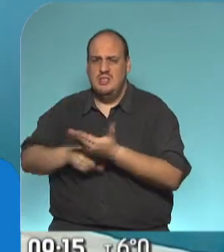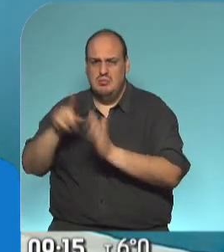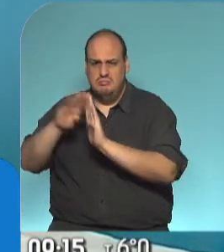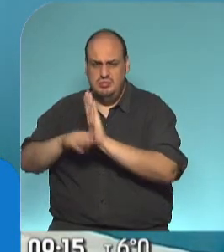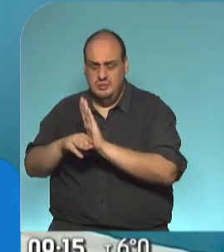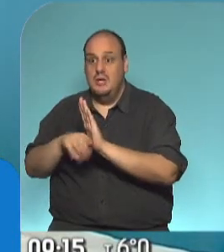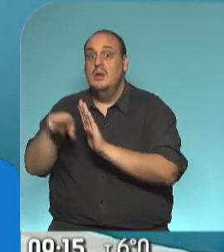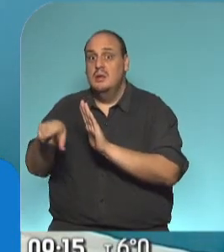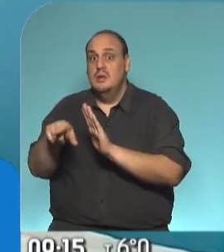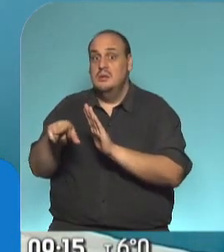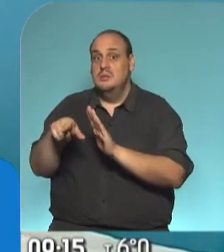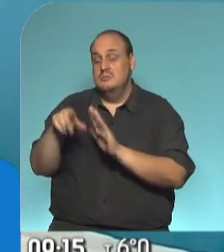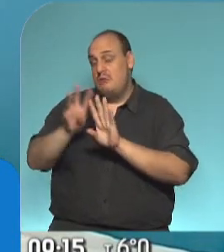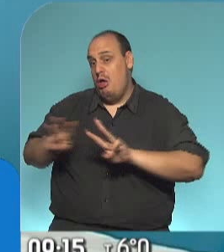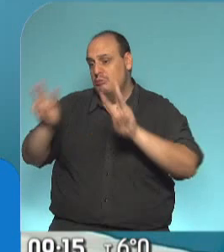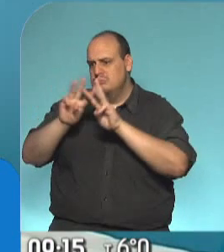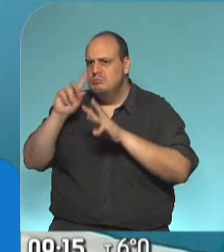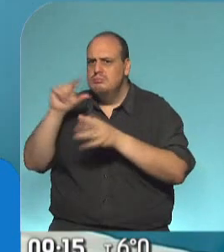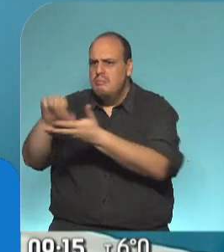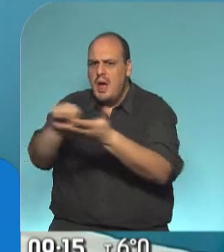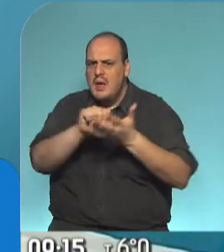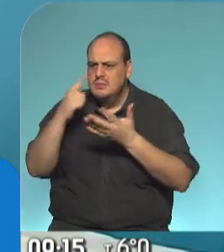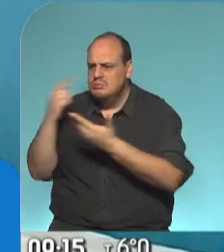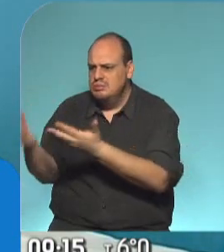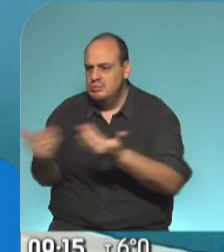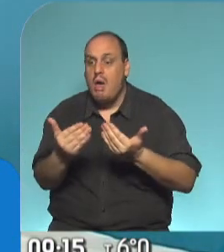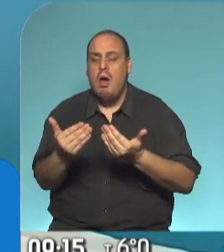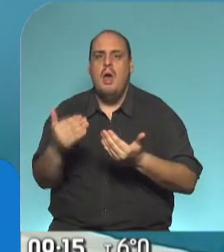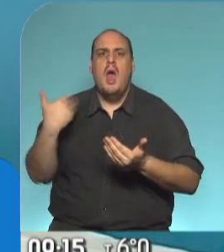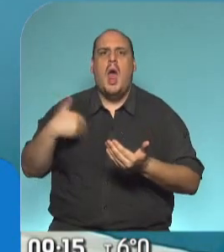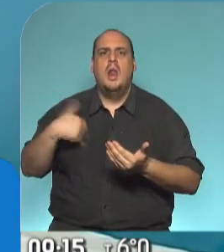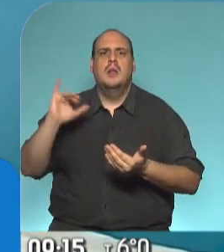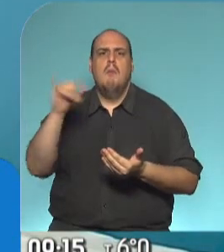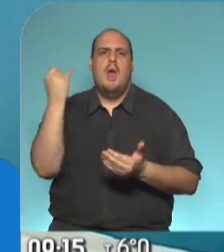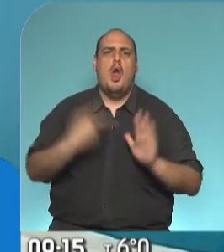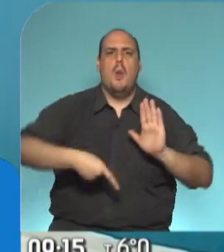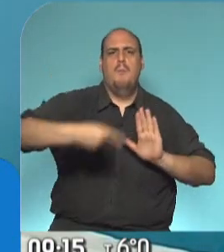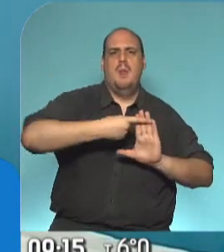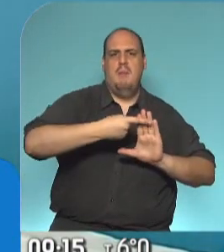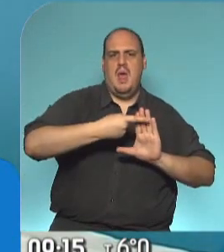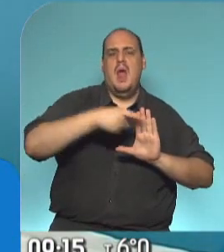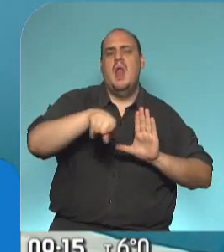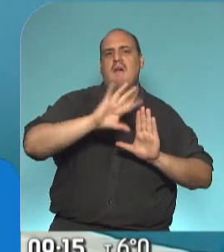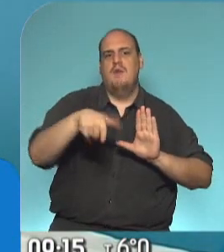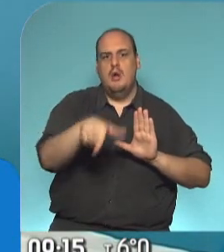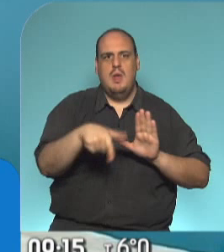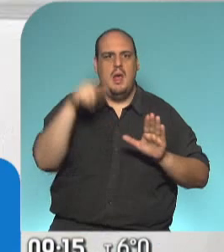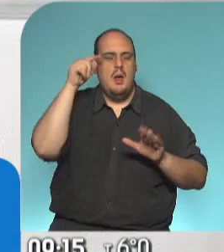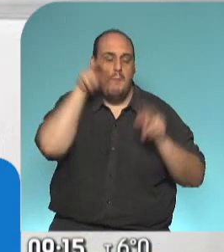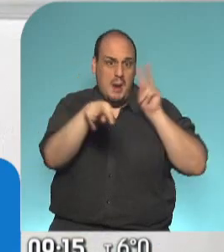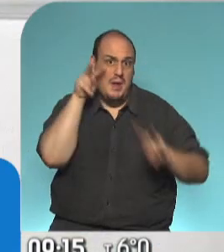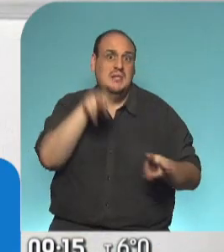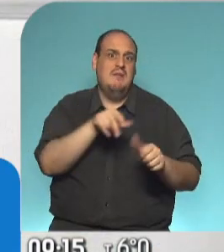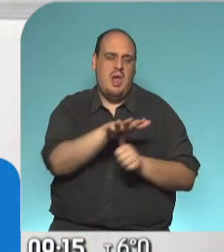medidas. En ese ranking la Argentina fue calificada del primer país en el mundo con más medidas tomadas con perspectiva de género.